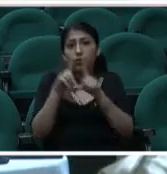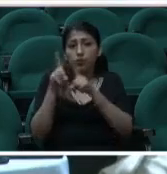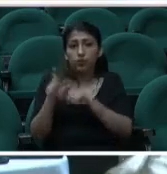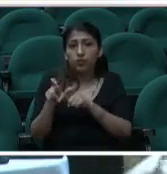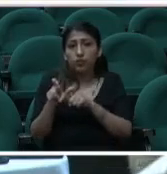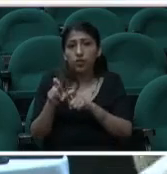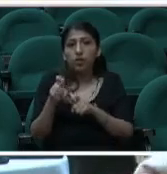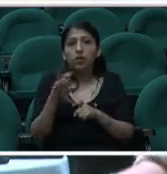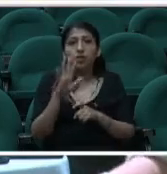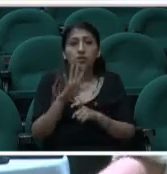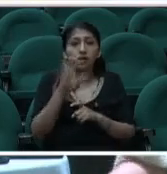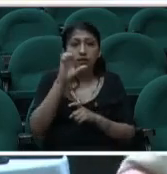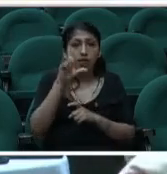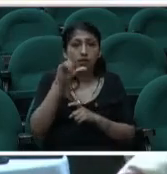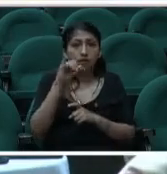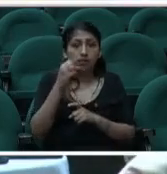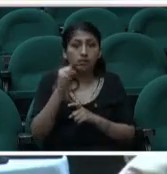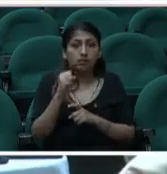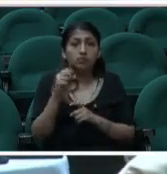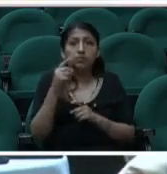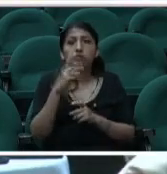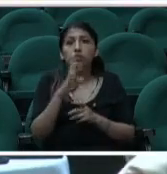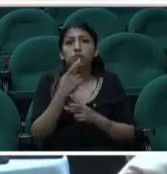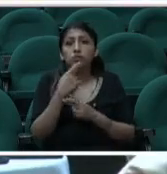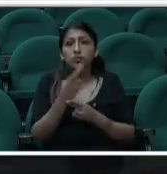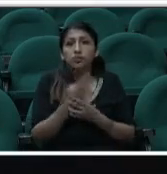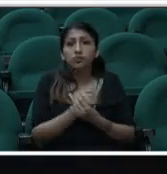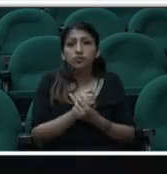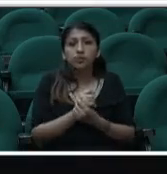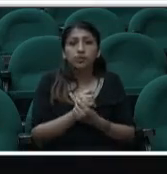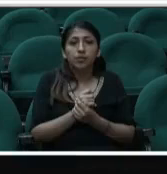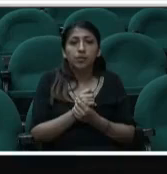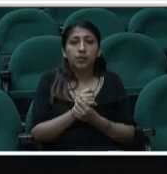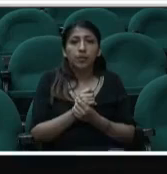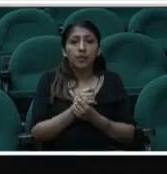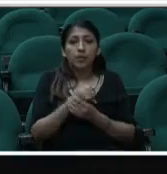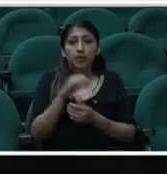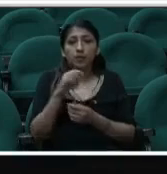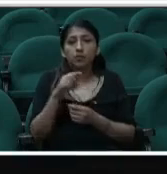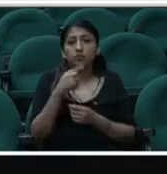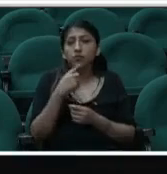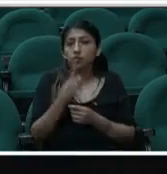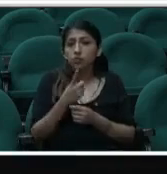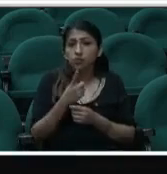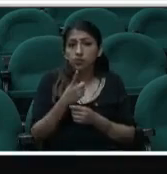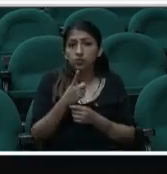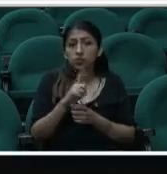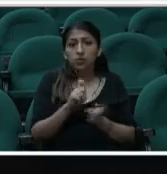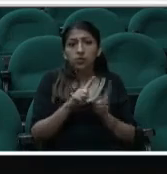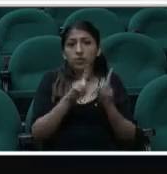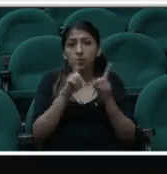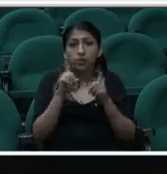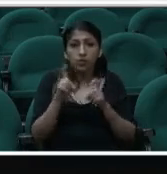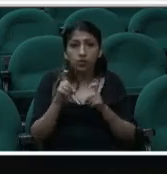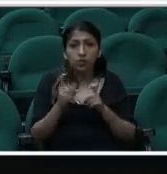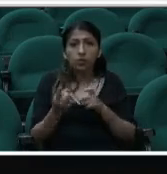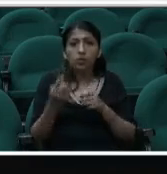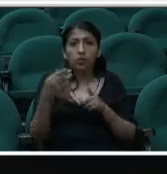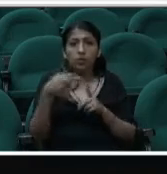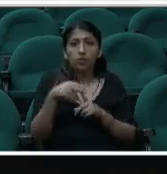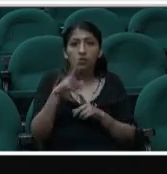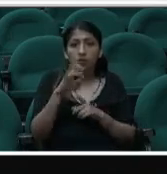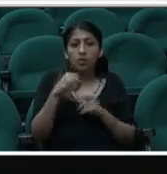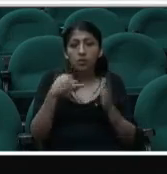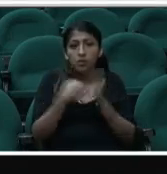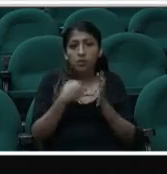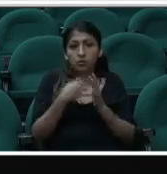preguntar al candidato elías galleros sobre su exposición estimado el jazz tú has dicho en tu en tu pregunta que estás en contra también de